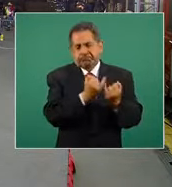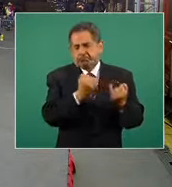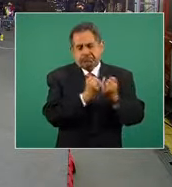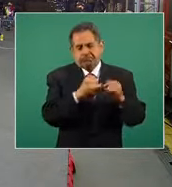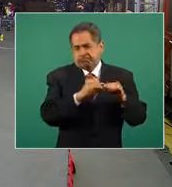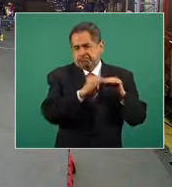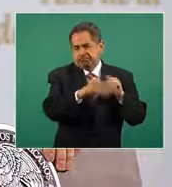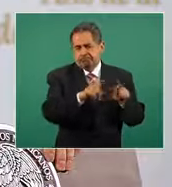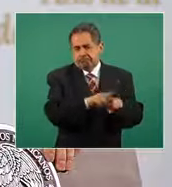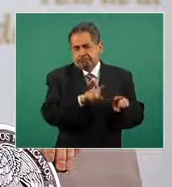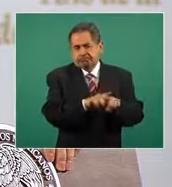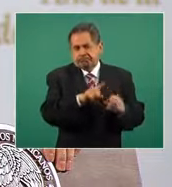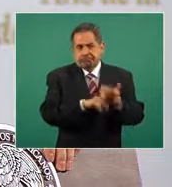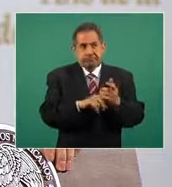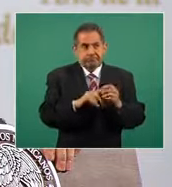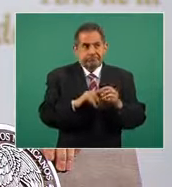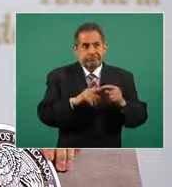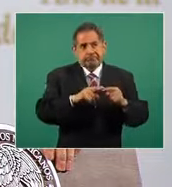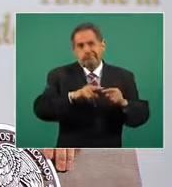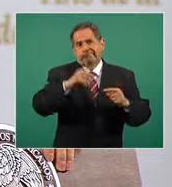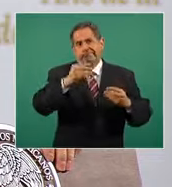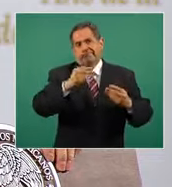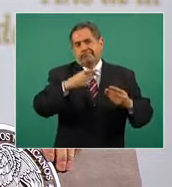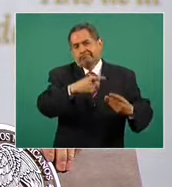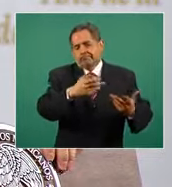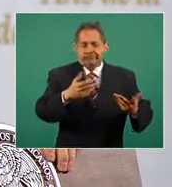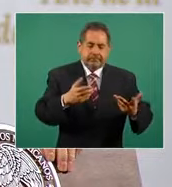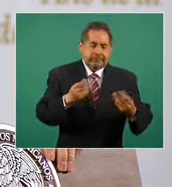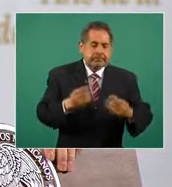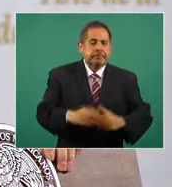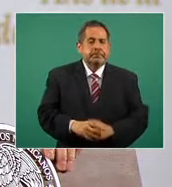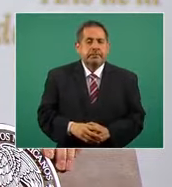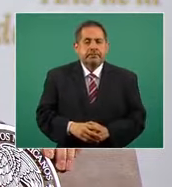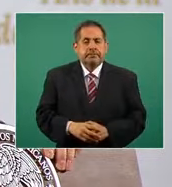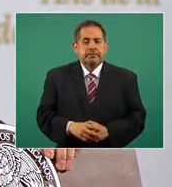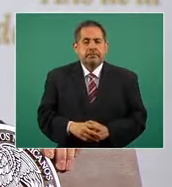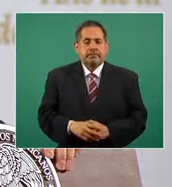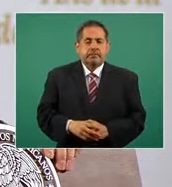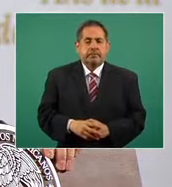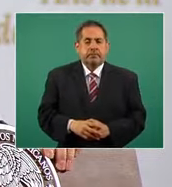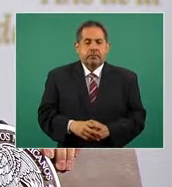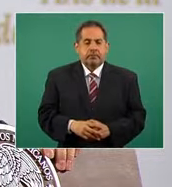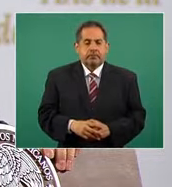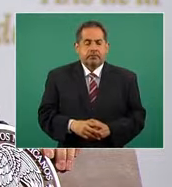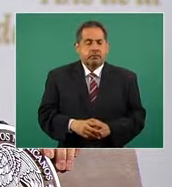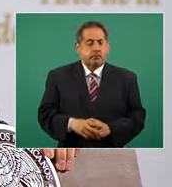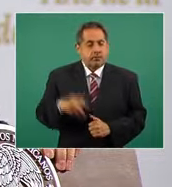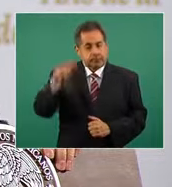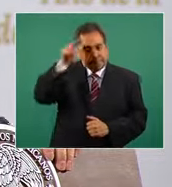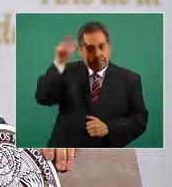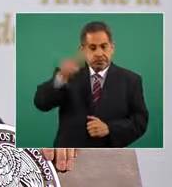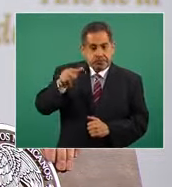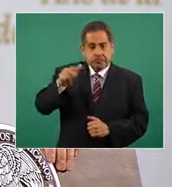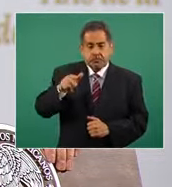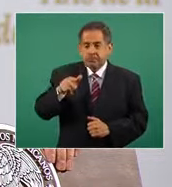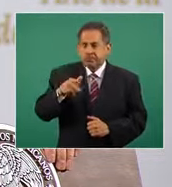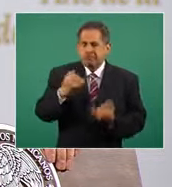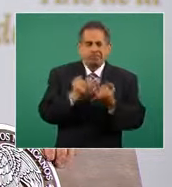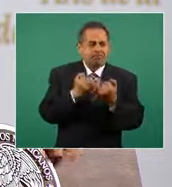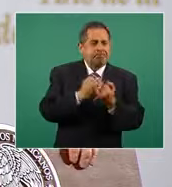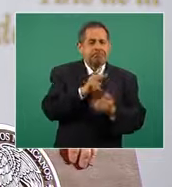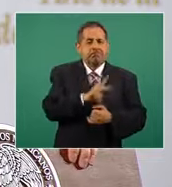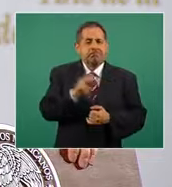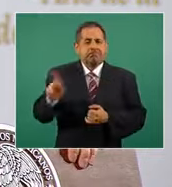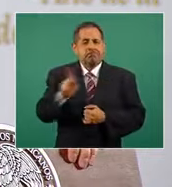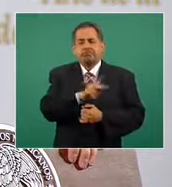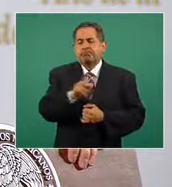clara en Guerrero después de un periodo sostenido de aumento. La siguiente. Hidalgo, en cambio, tiene un patrón muy semejante al de la